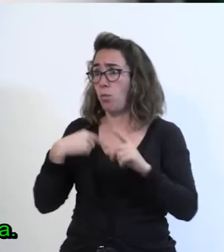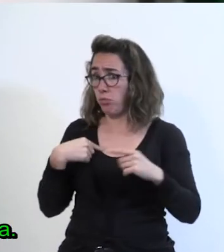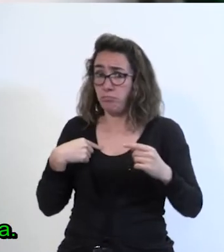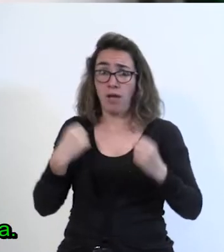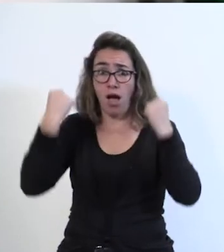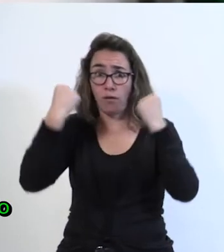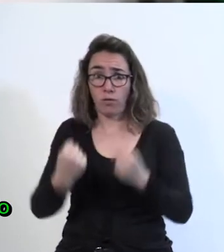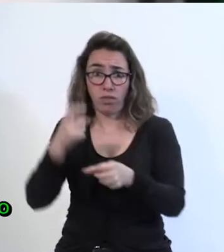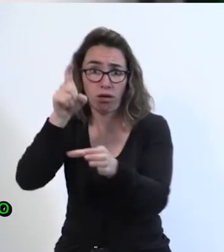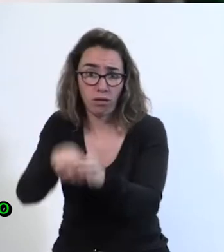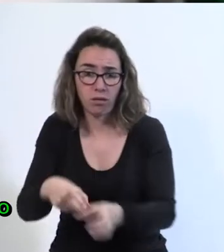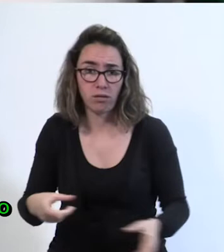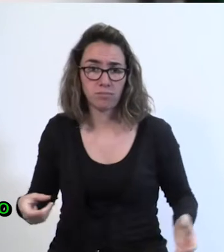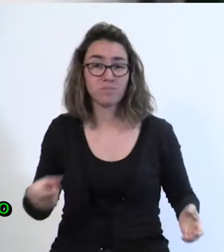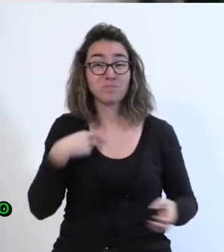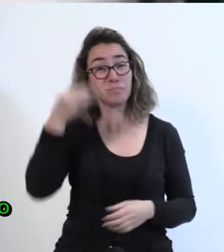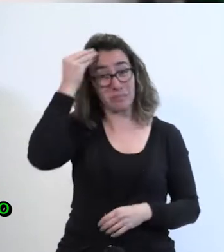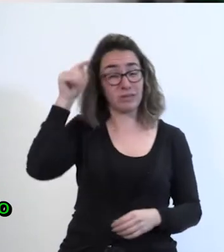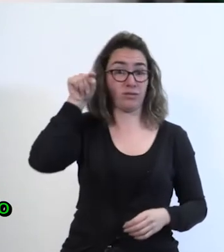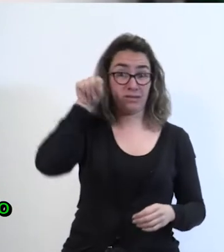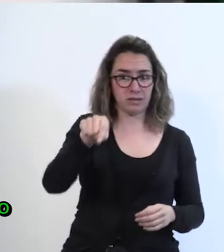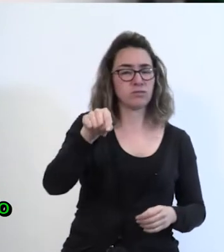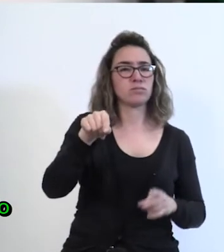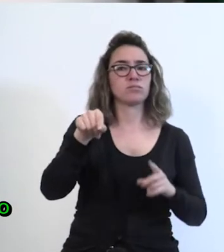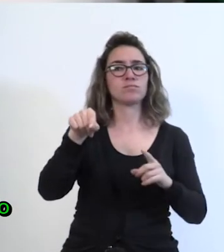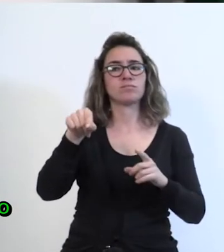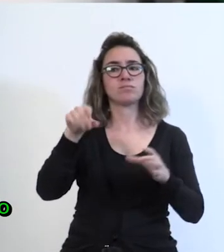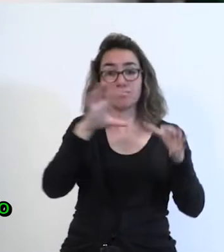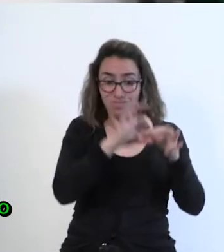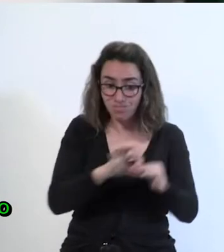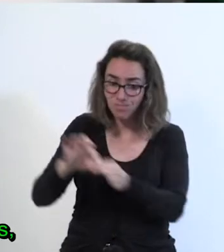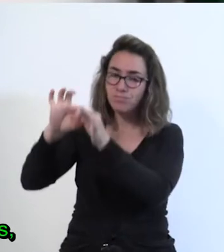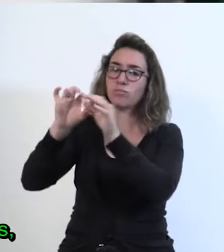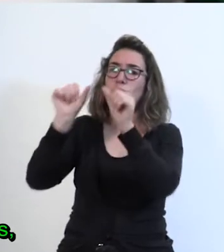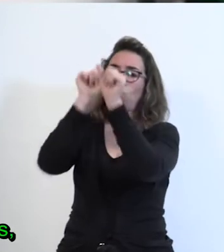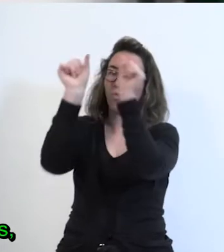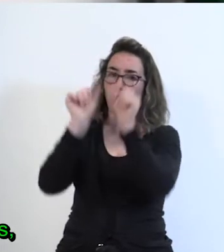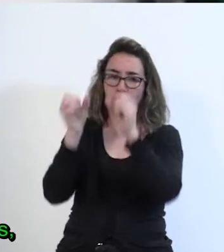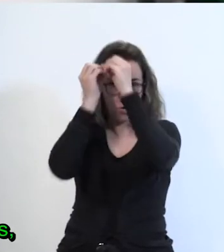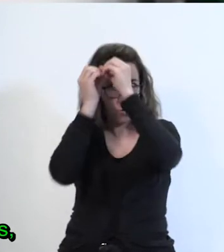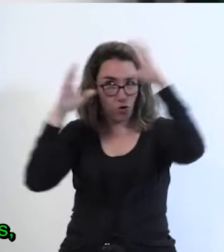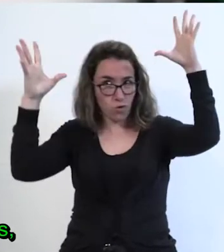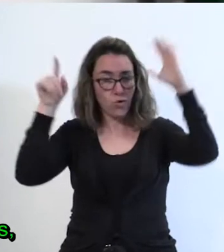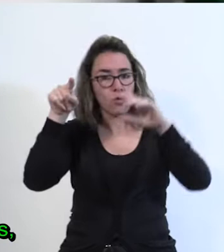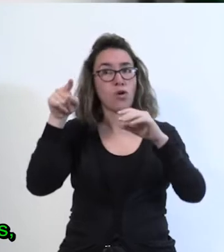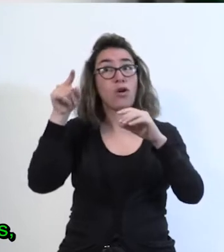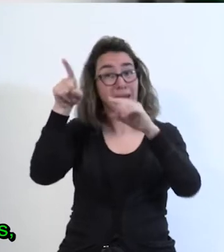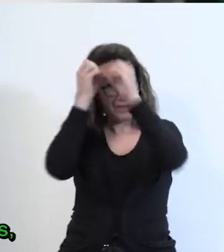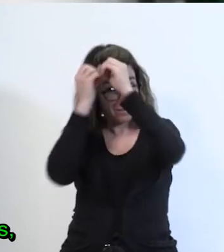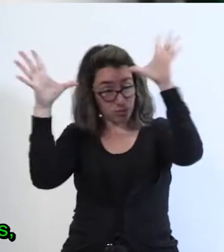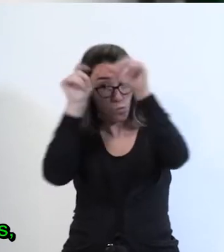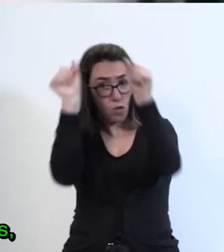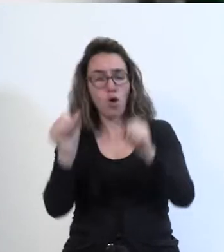llega. Entonces, yo creo que esto forma parte todo de un modelo que nos vuelve a colocar a